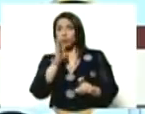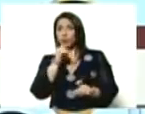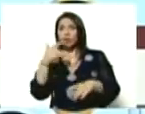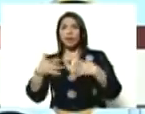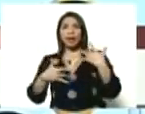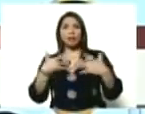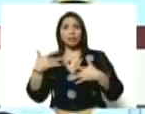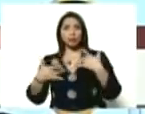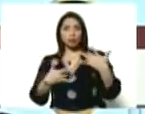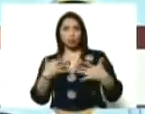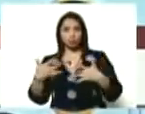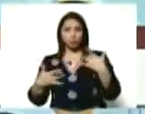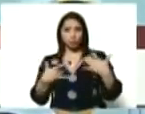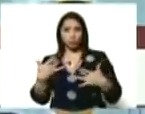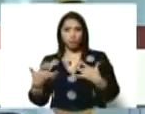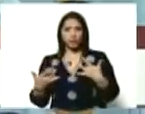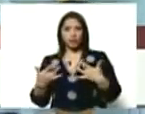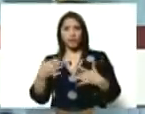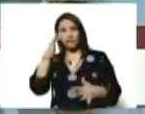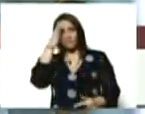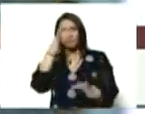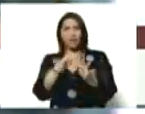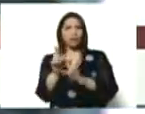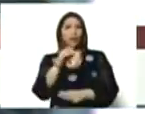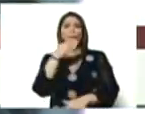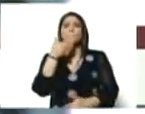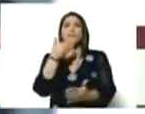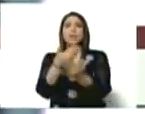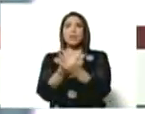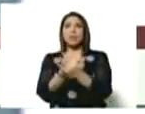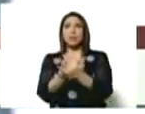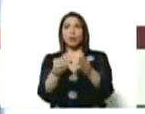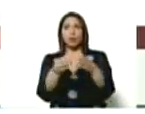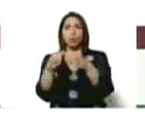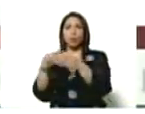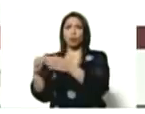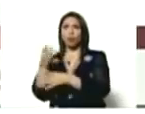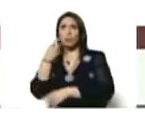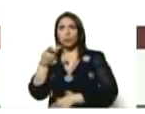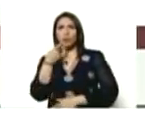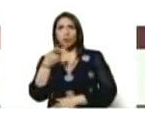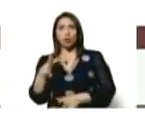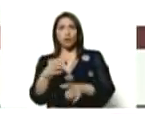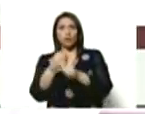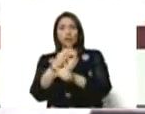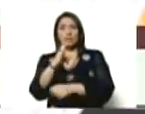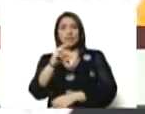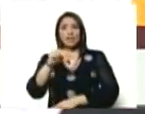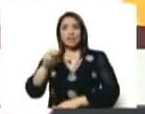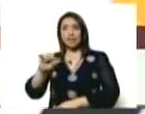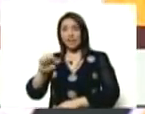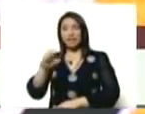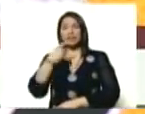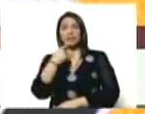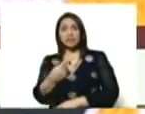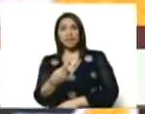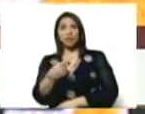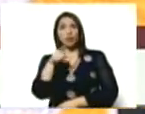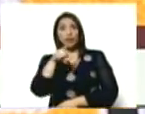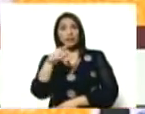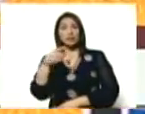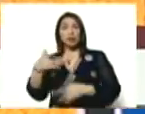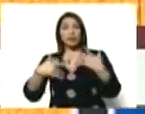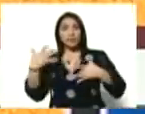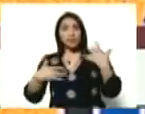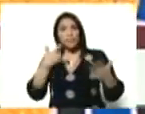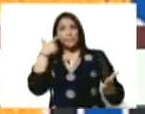fe. No se le pide a las organizaciones políticas que confíen en lo que el CNE les está diciendo. Es un acto verificable y comprobable. Y